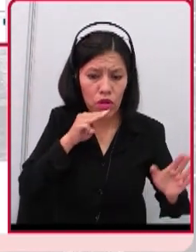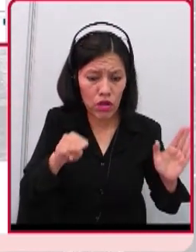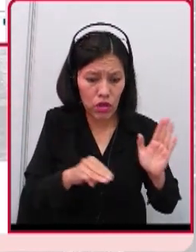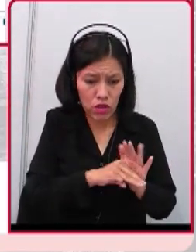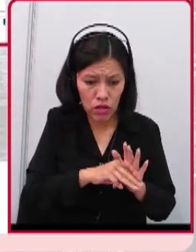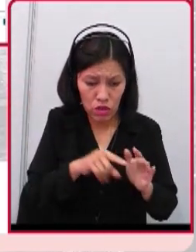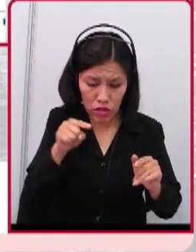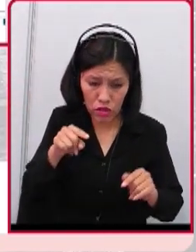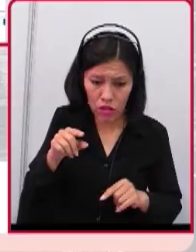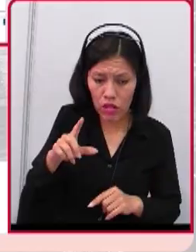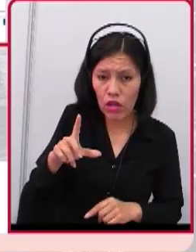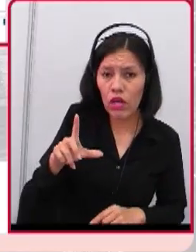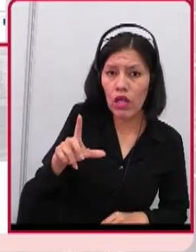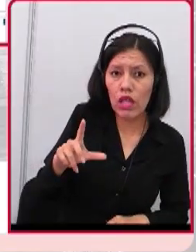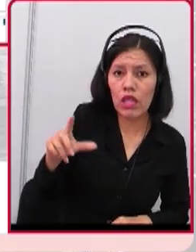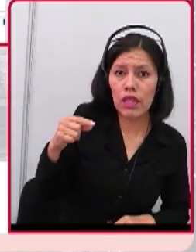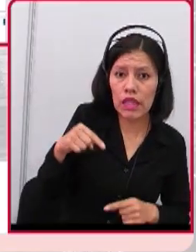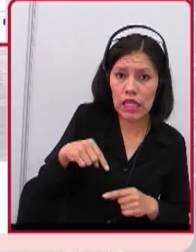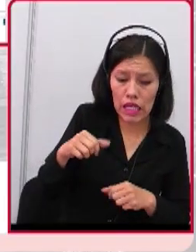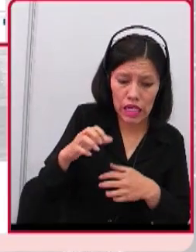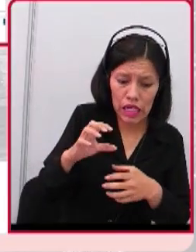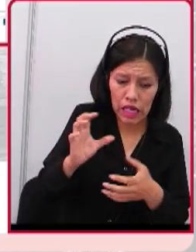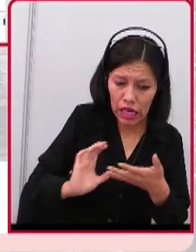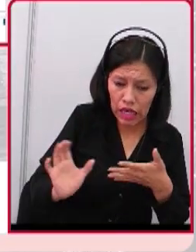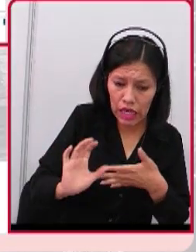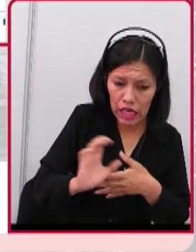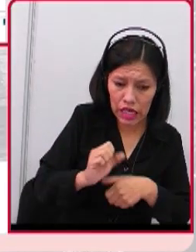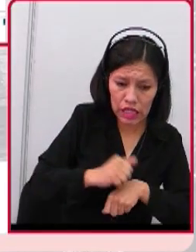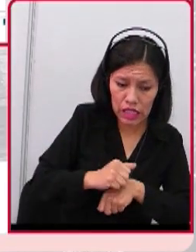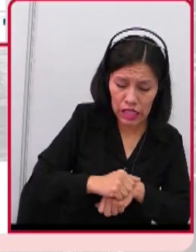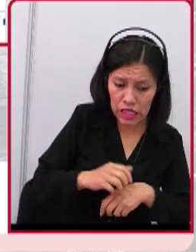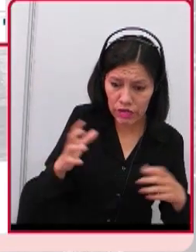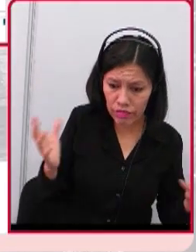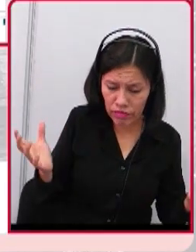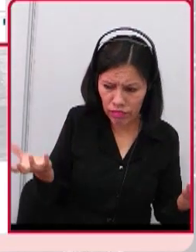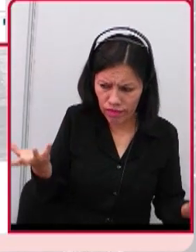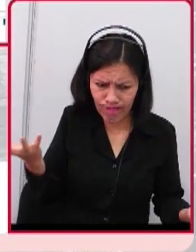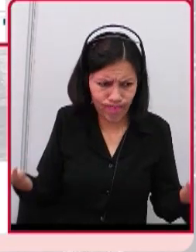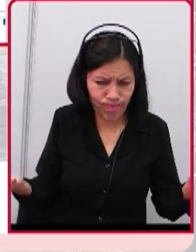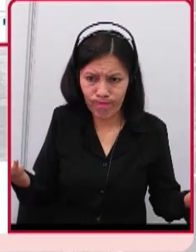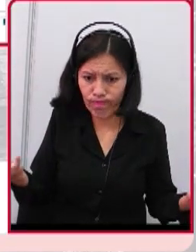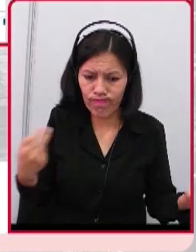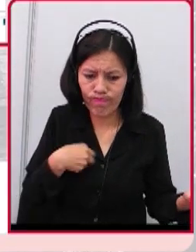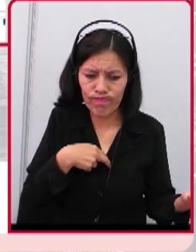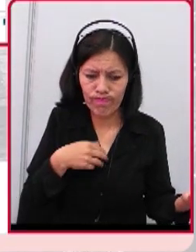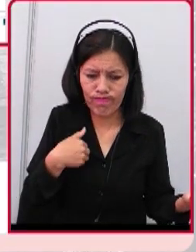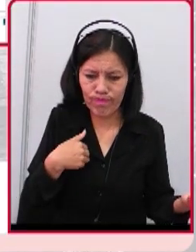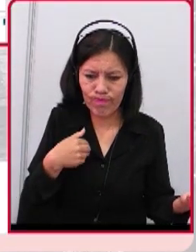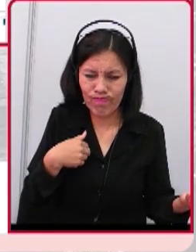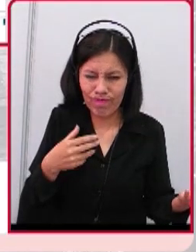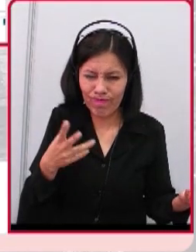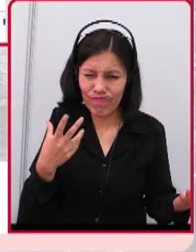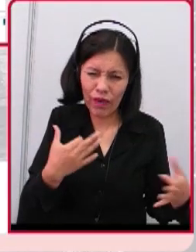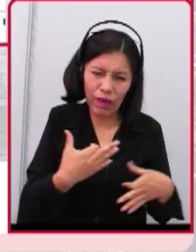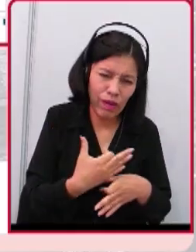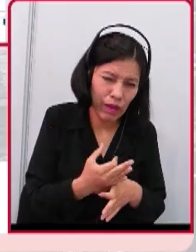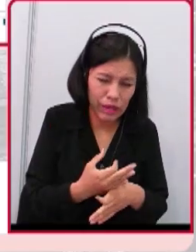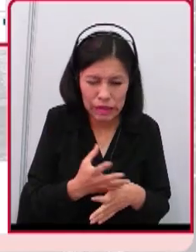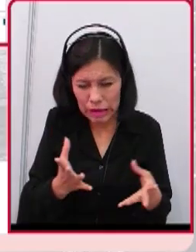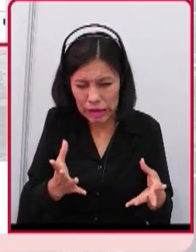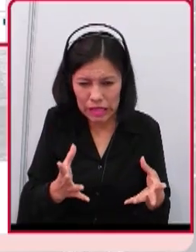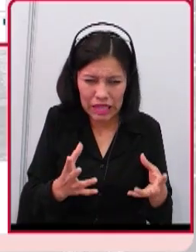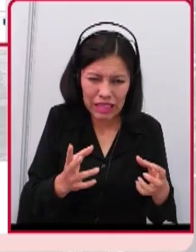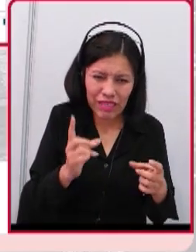que es este que está aquí, que nosotros tenemos formas algo caprichosas,